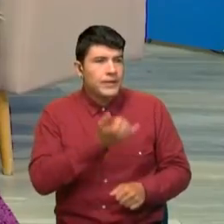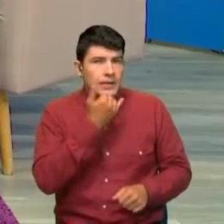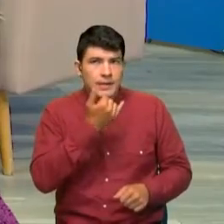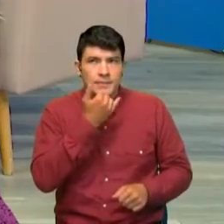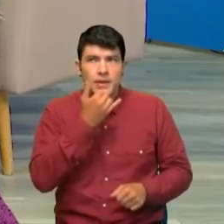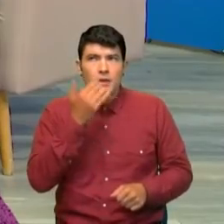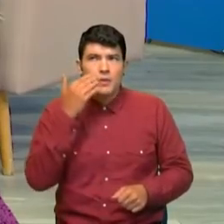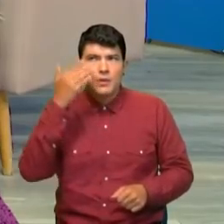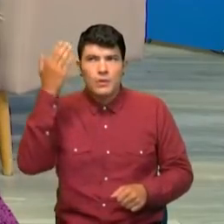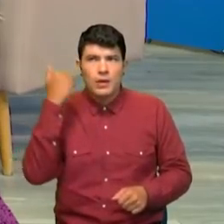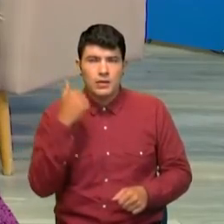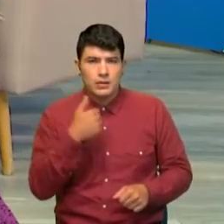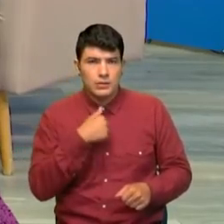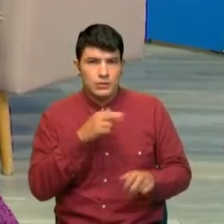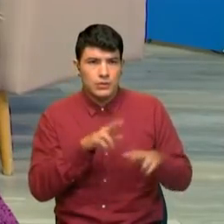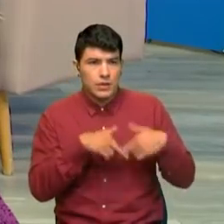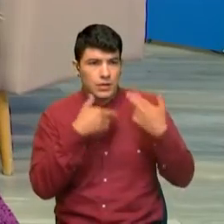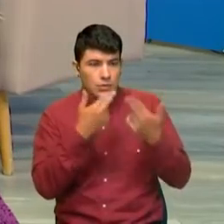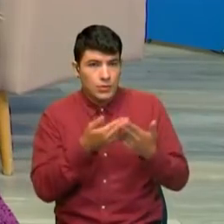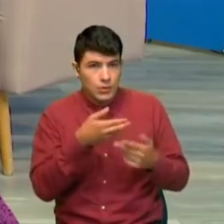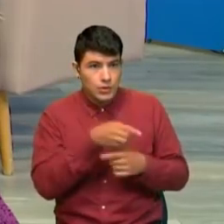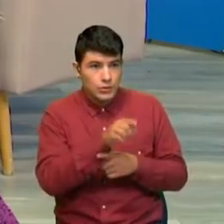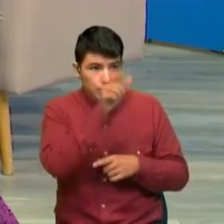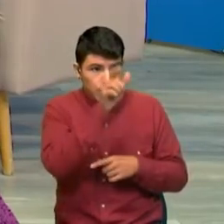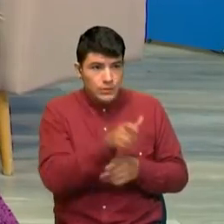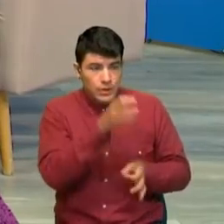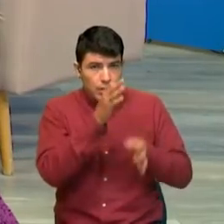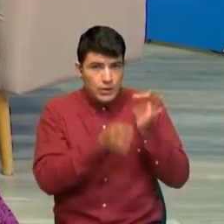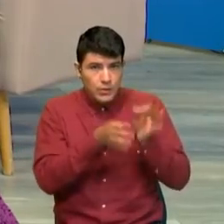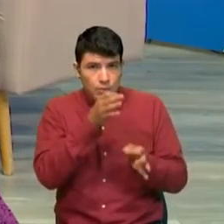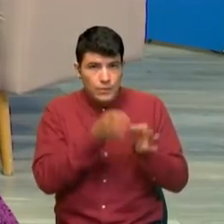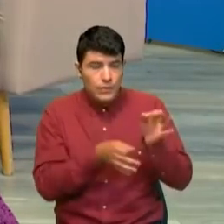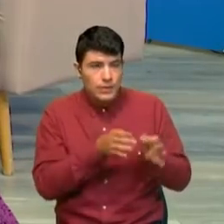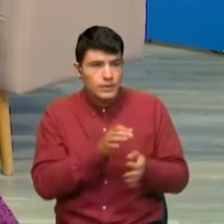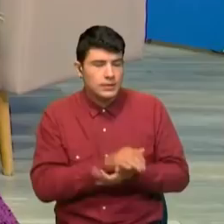yo tuve una audiencia y la jueza...